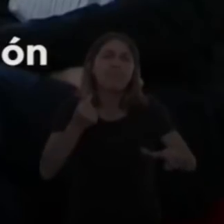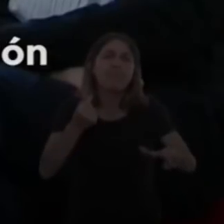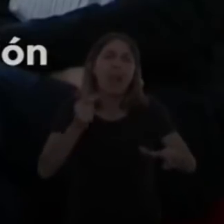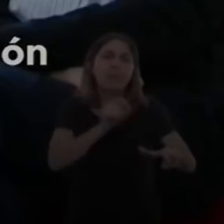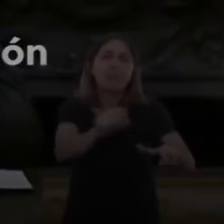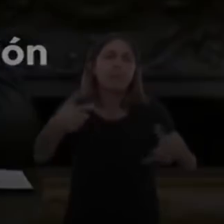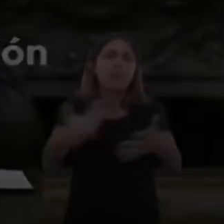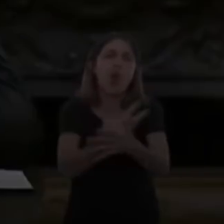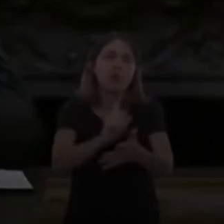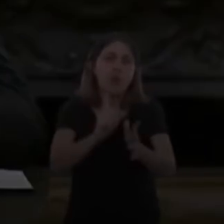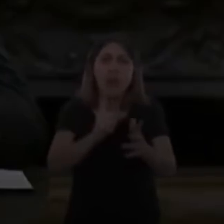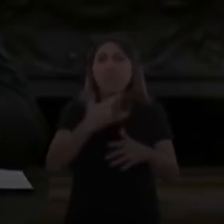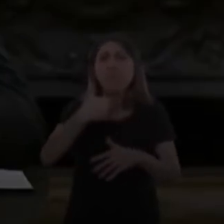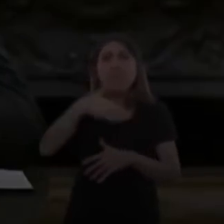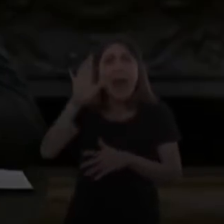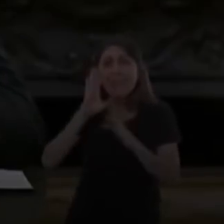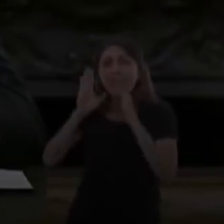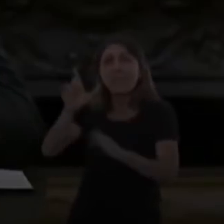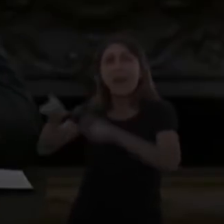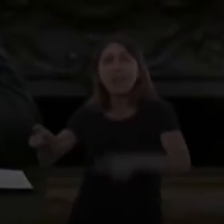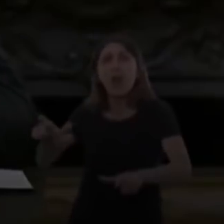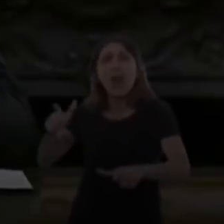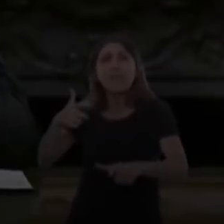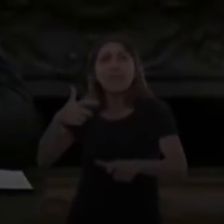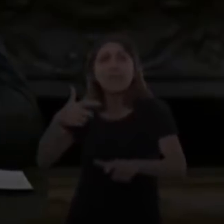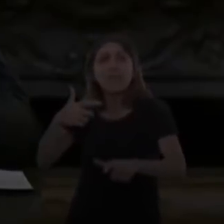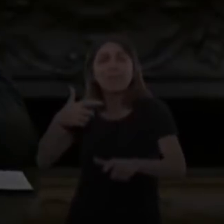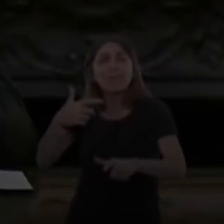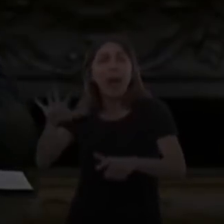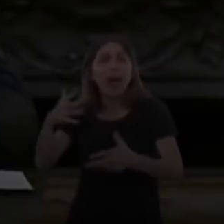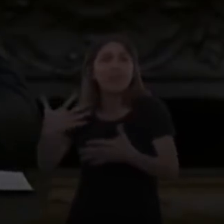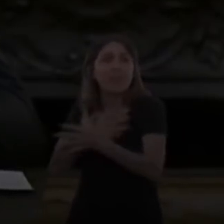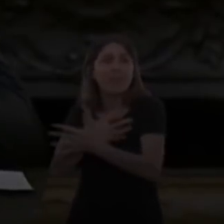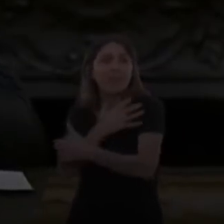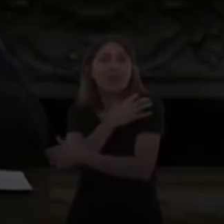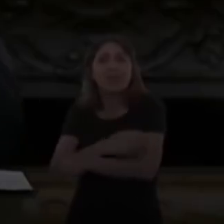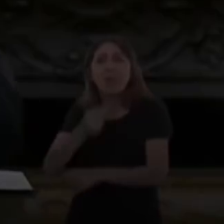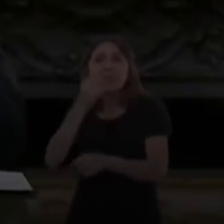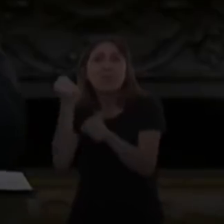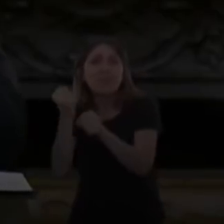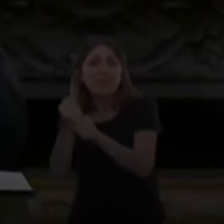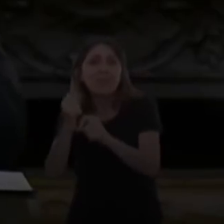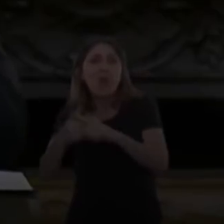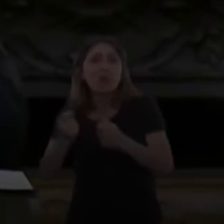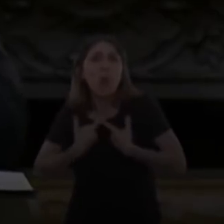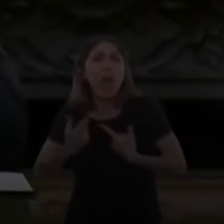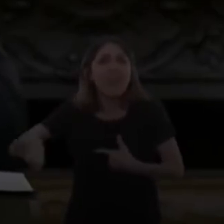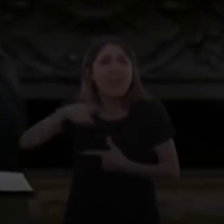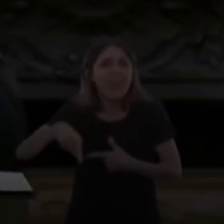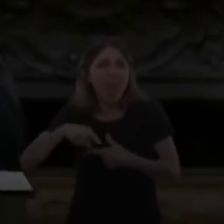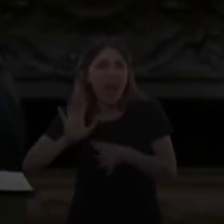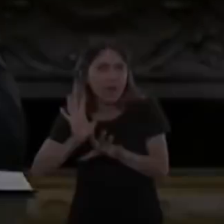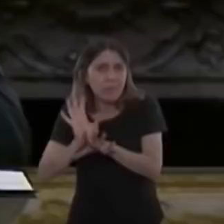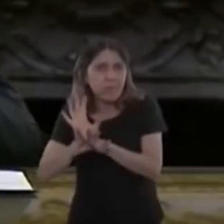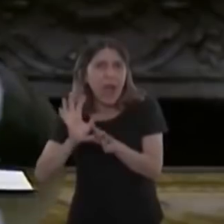no contributivas que son por discapacidad, por vejez y madre de 7 hijos o más, y la pensión universal para el adulto mayor, que es